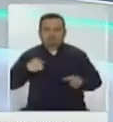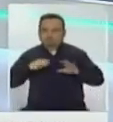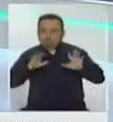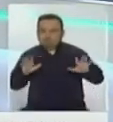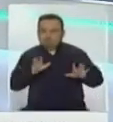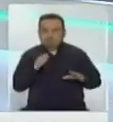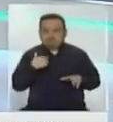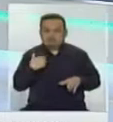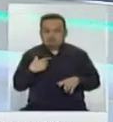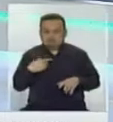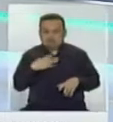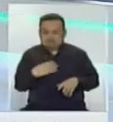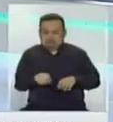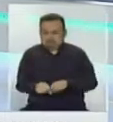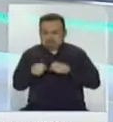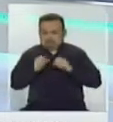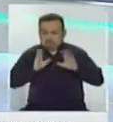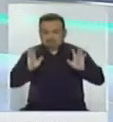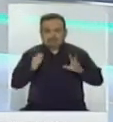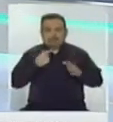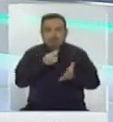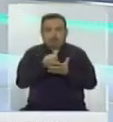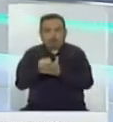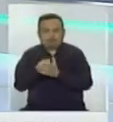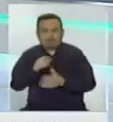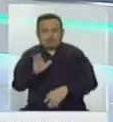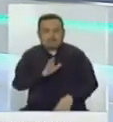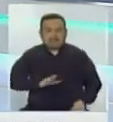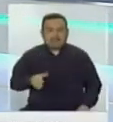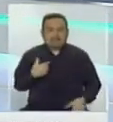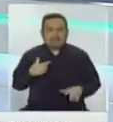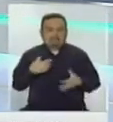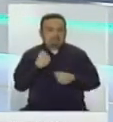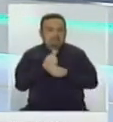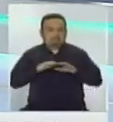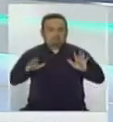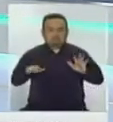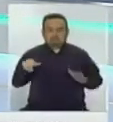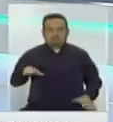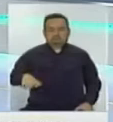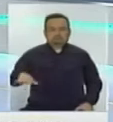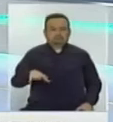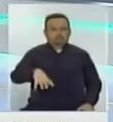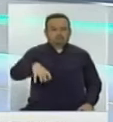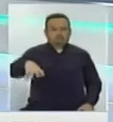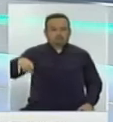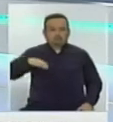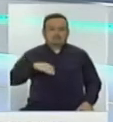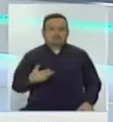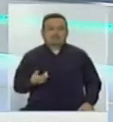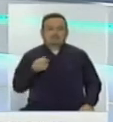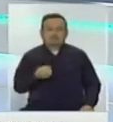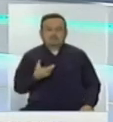menos porque creo que mis hijas la van a hacer pedazos, pero mucha gente la está comprando muy porque útil. Alivianan harta la pega. Sí. ¿Ah? Entonces está, ahí están los